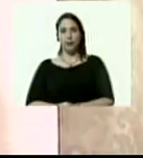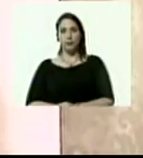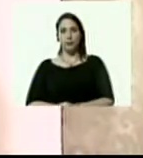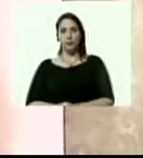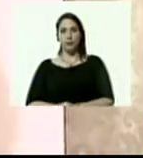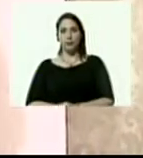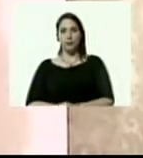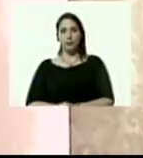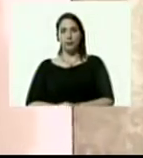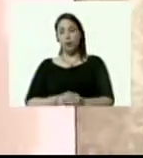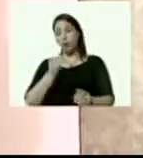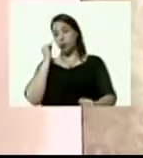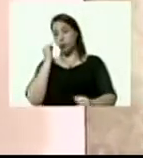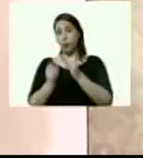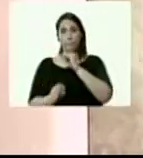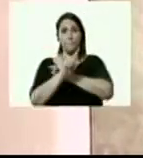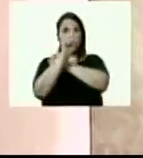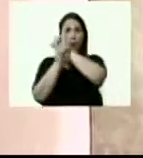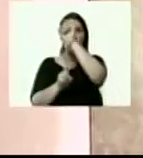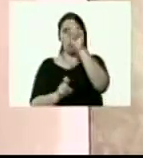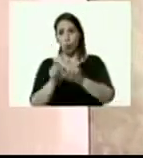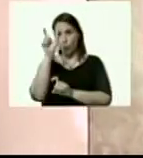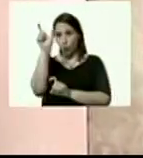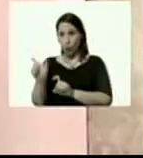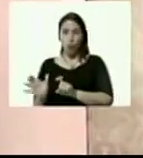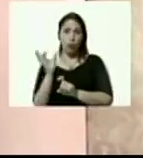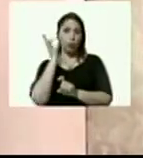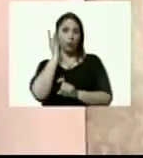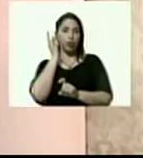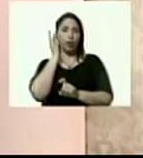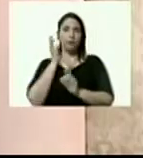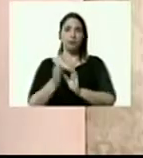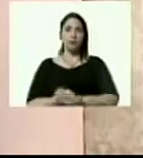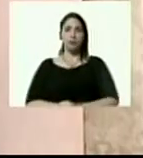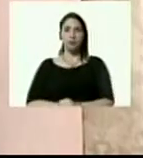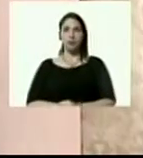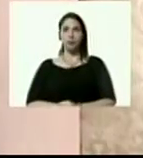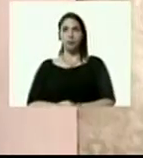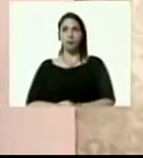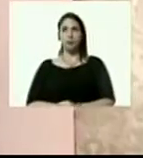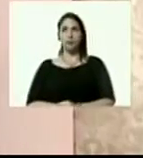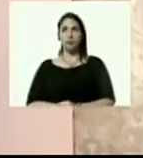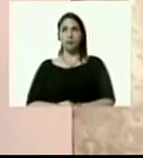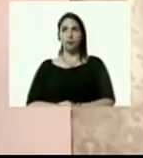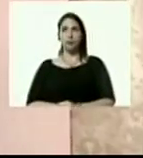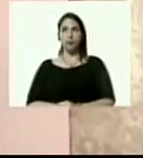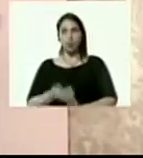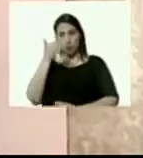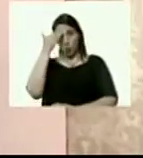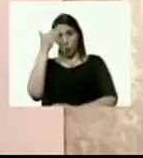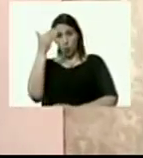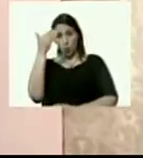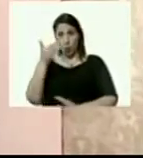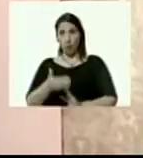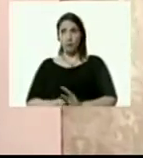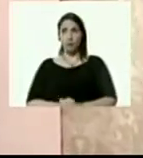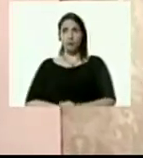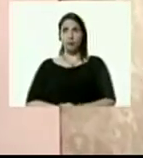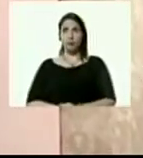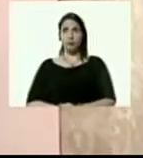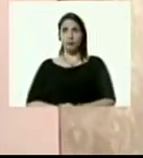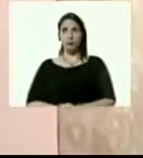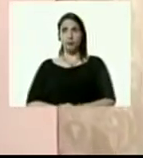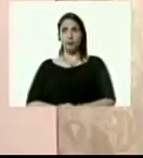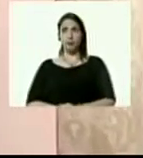la última pregunta la realiza ania para impar de grayson todas agrupadas en